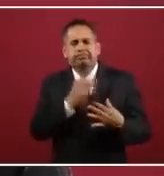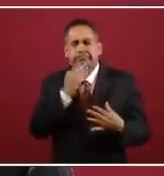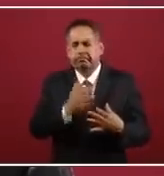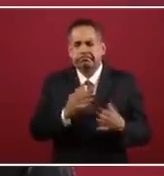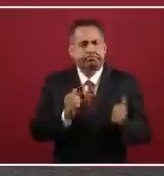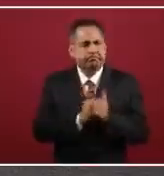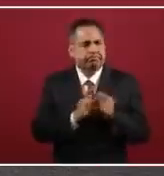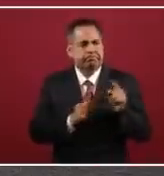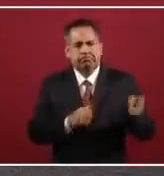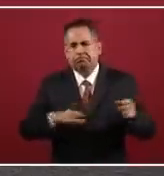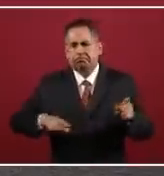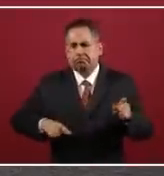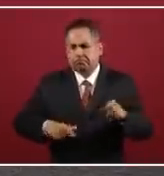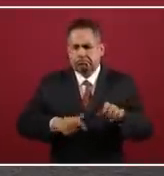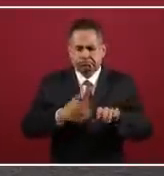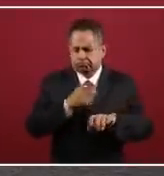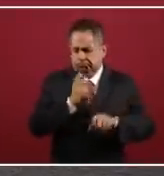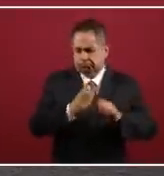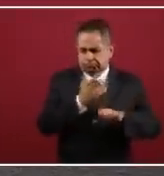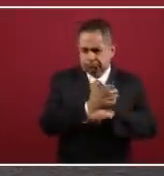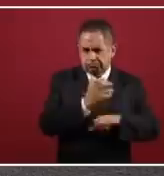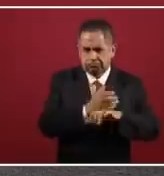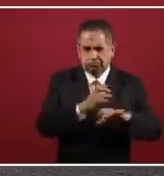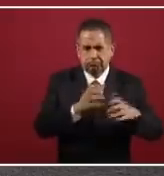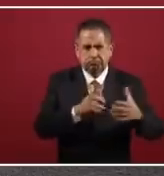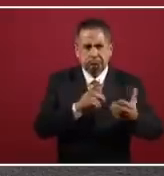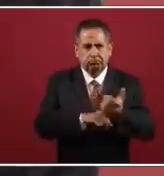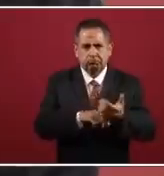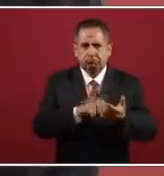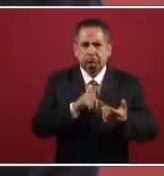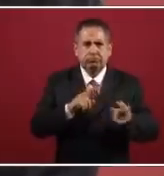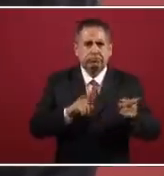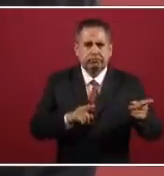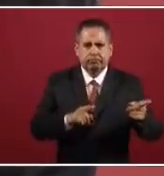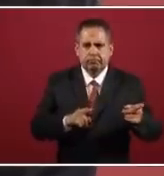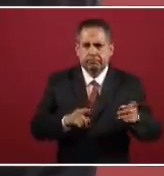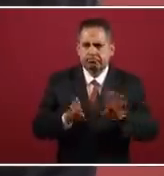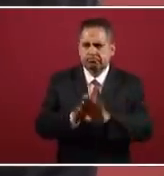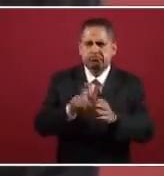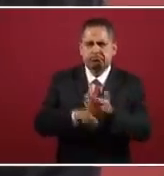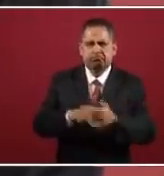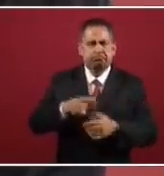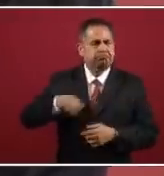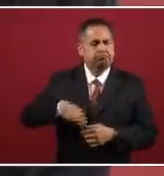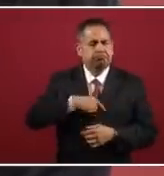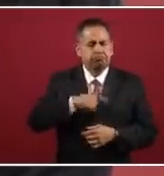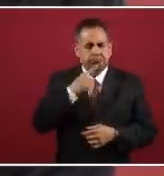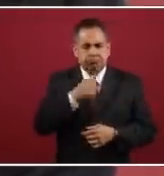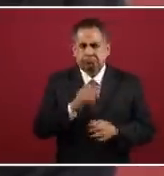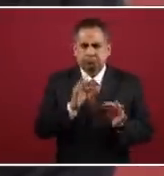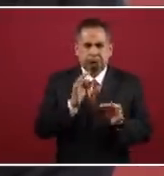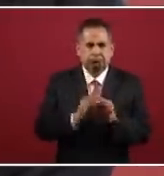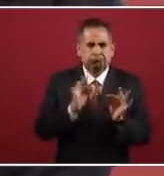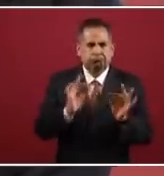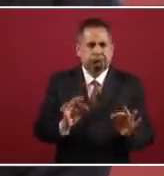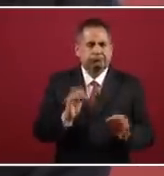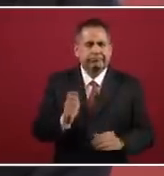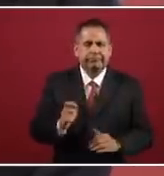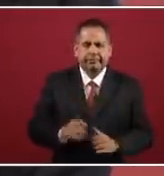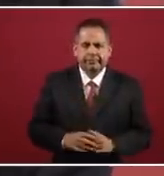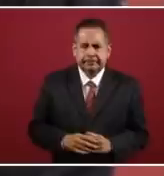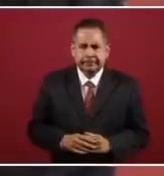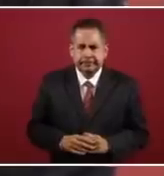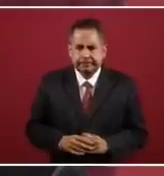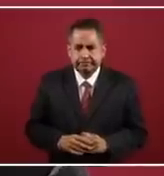con el gobierno de Estados Unidos y lo hemos logrado,